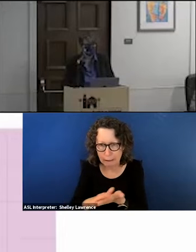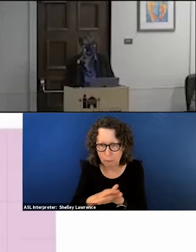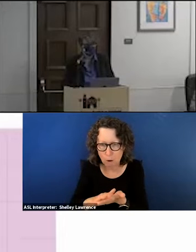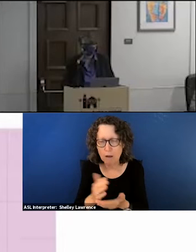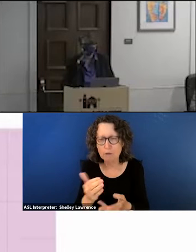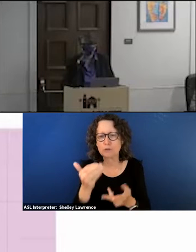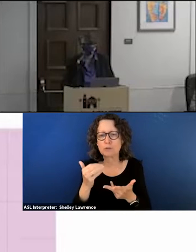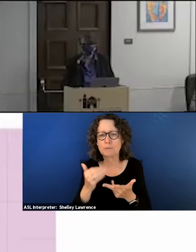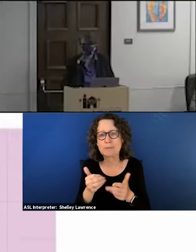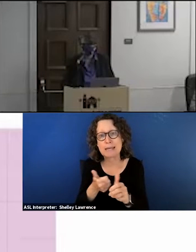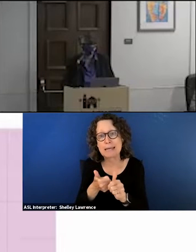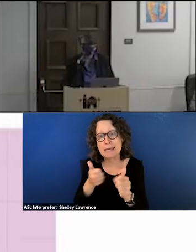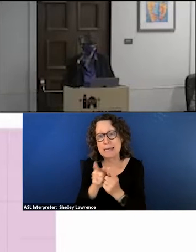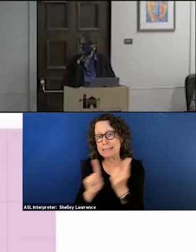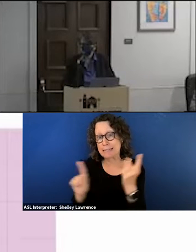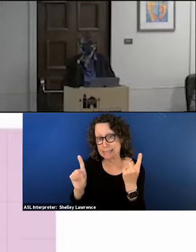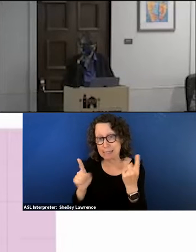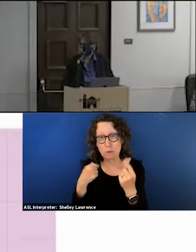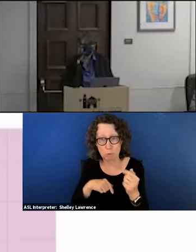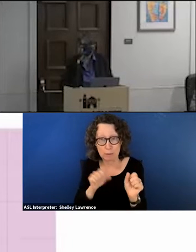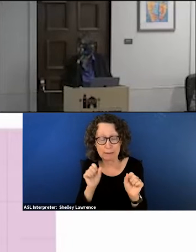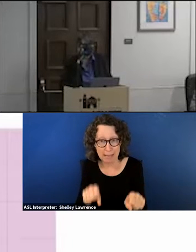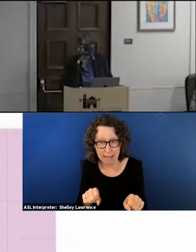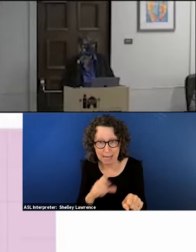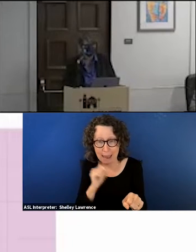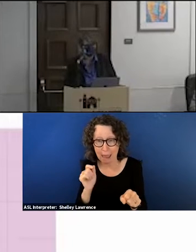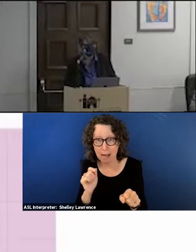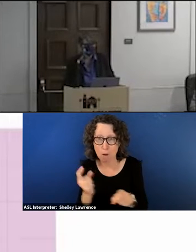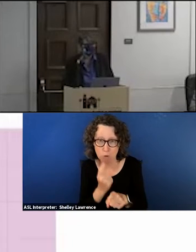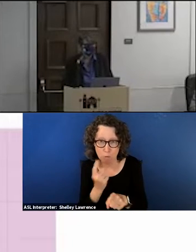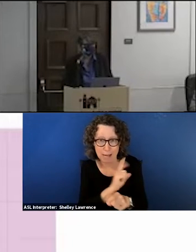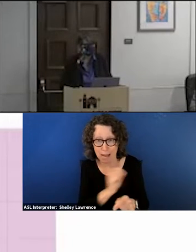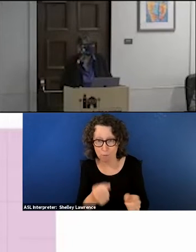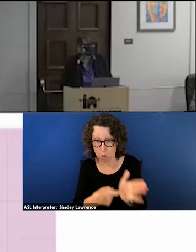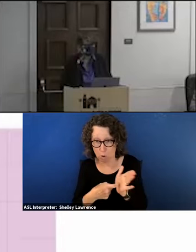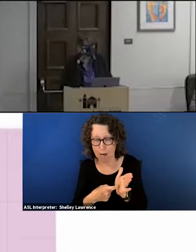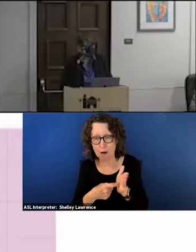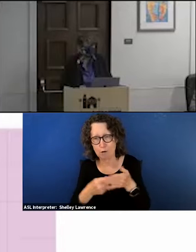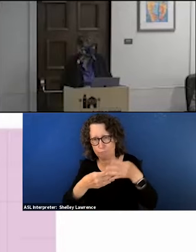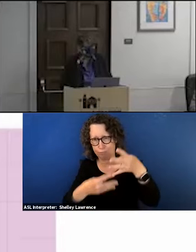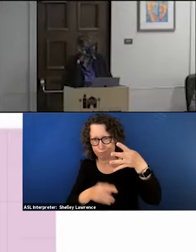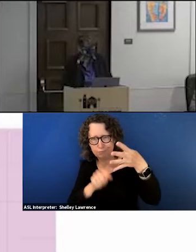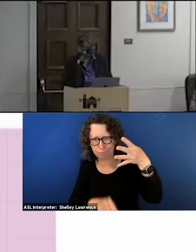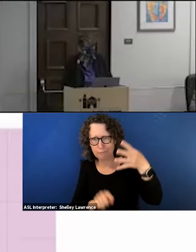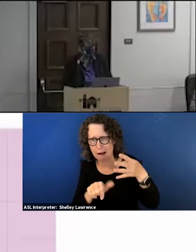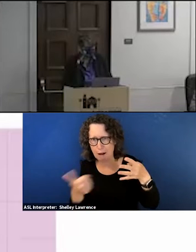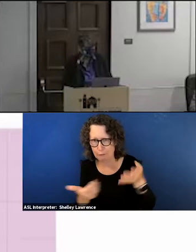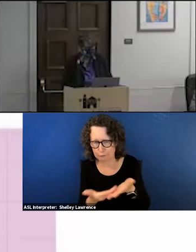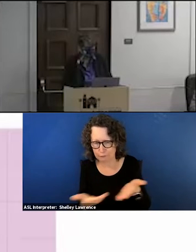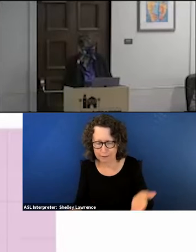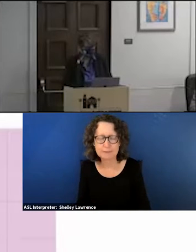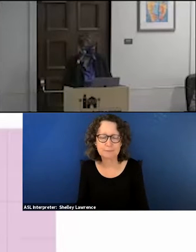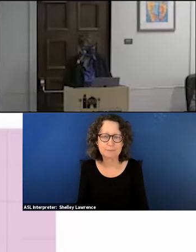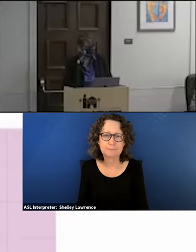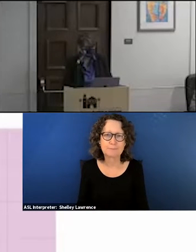manos, el distanciamiento físico cuando corresponda y cuando sea requerido, etcétera.